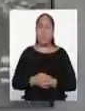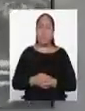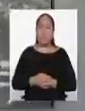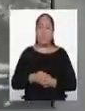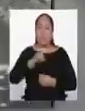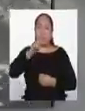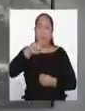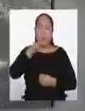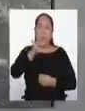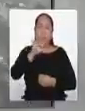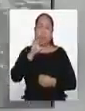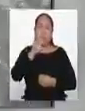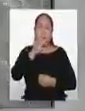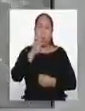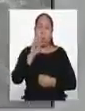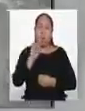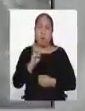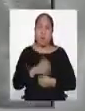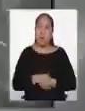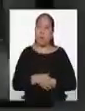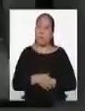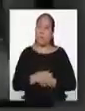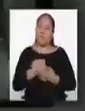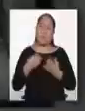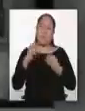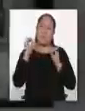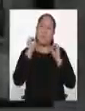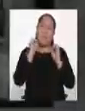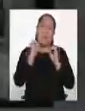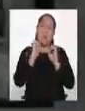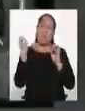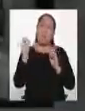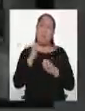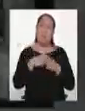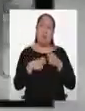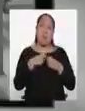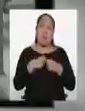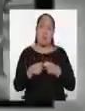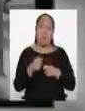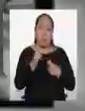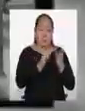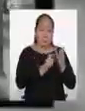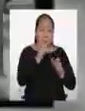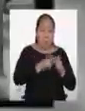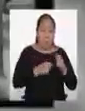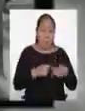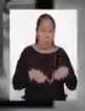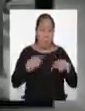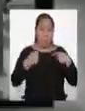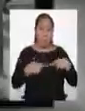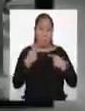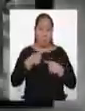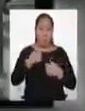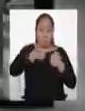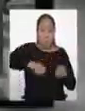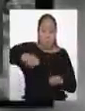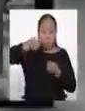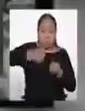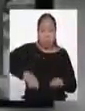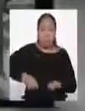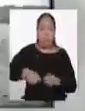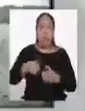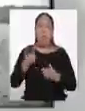Para el año 1940 teníamos serios problemas. Primero habían problemas entre los pobladores fronterizos, agricultores,